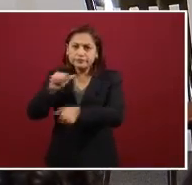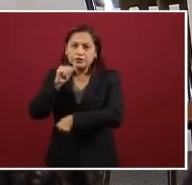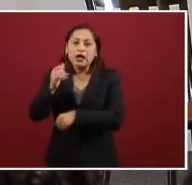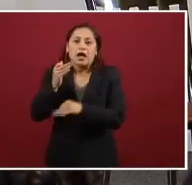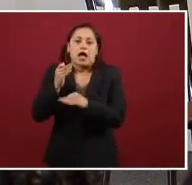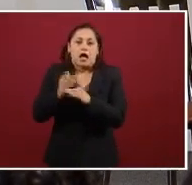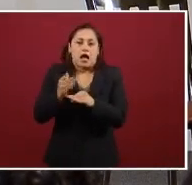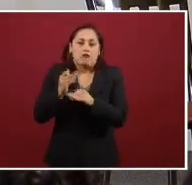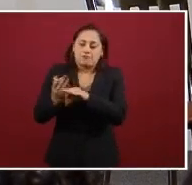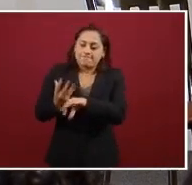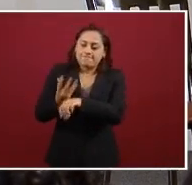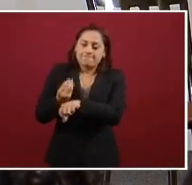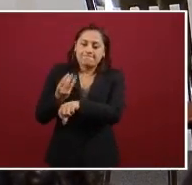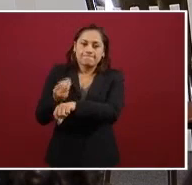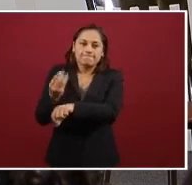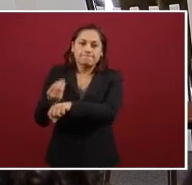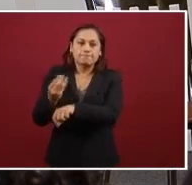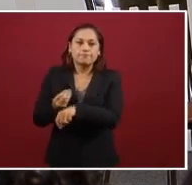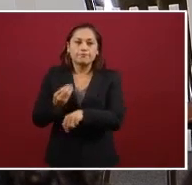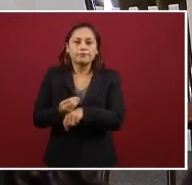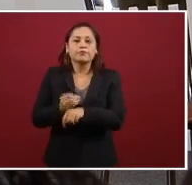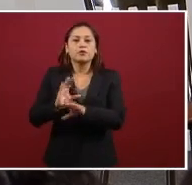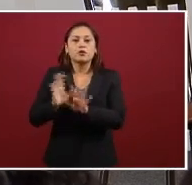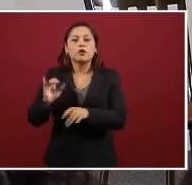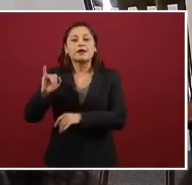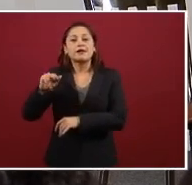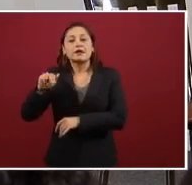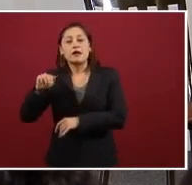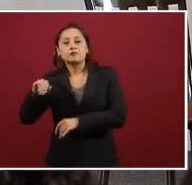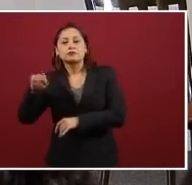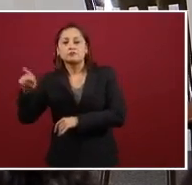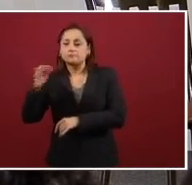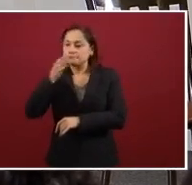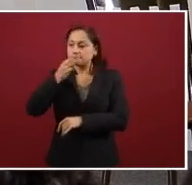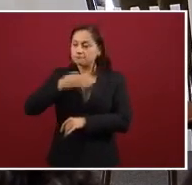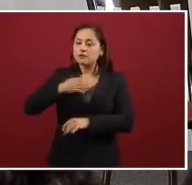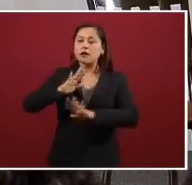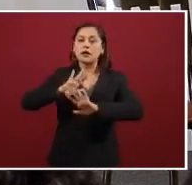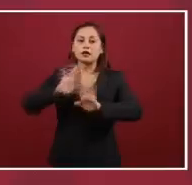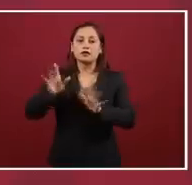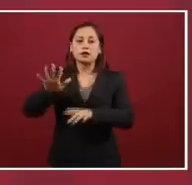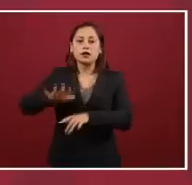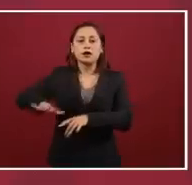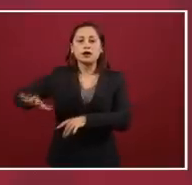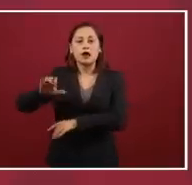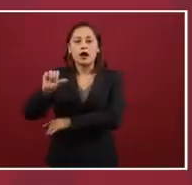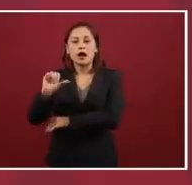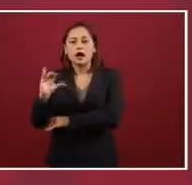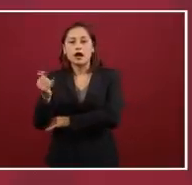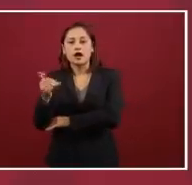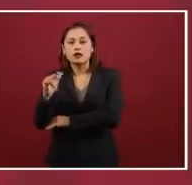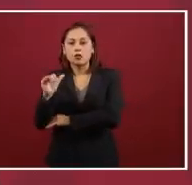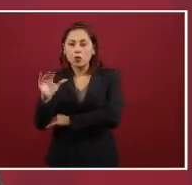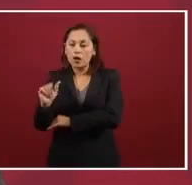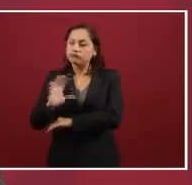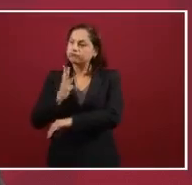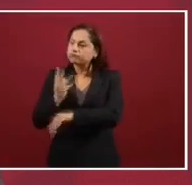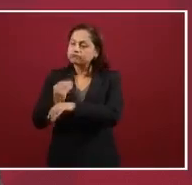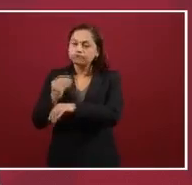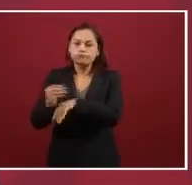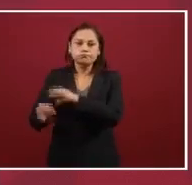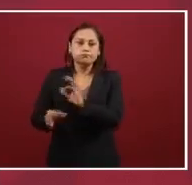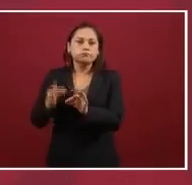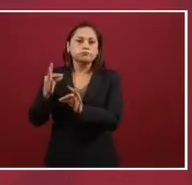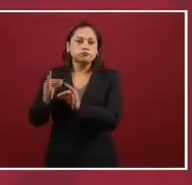están rehaciendo. Hoy nos informó el INAMI que ya concluyó la estación de Acayucan y que están avanzando conforme al programa en